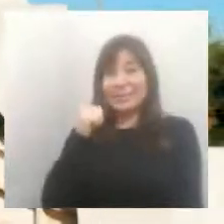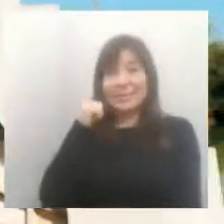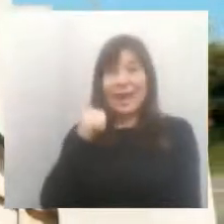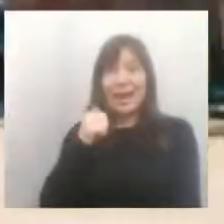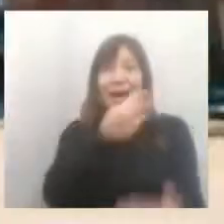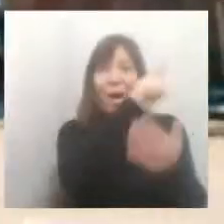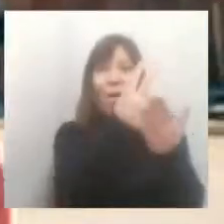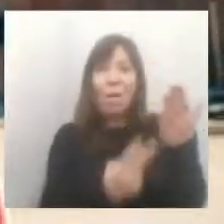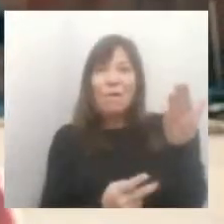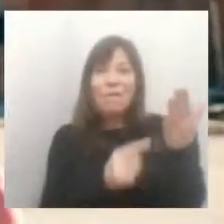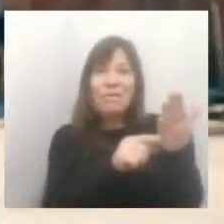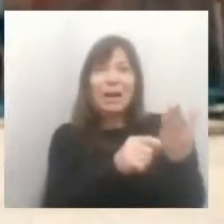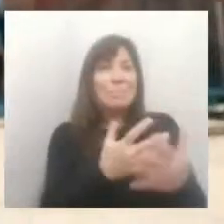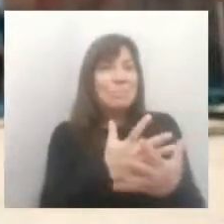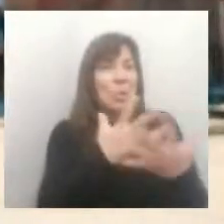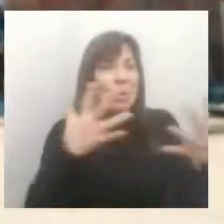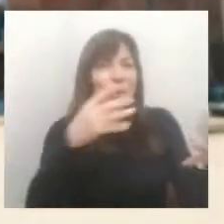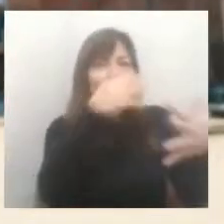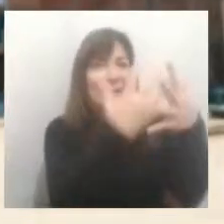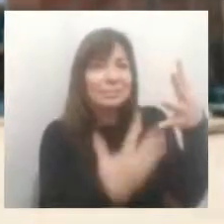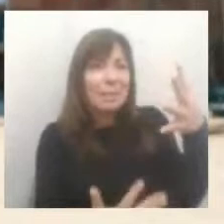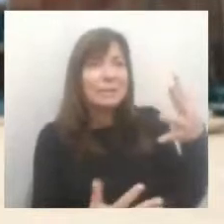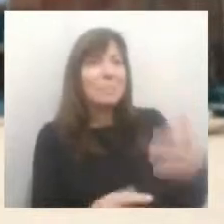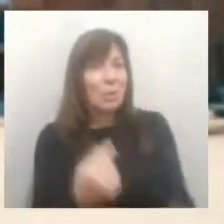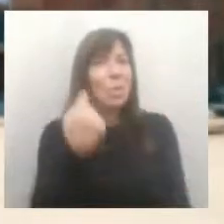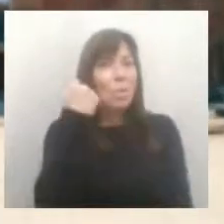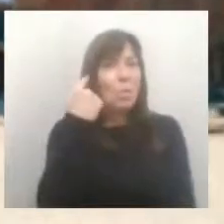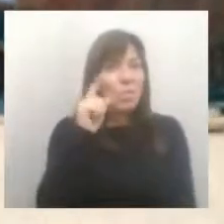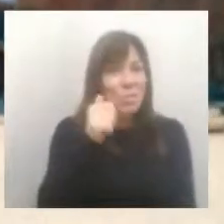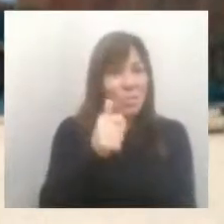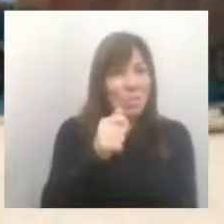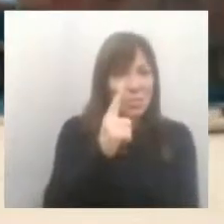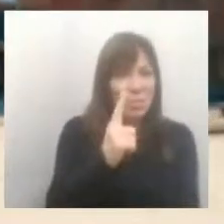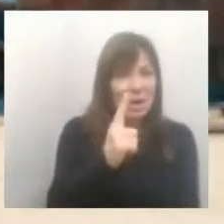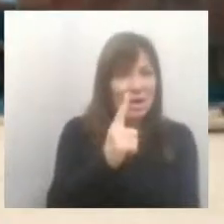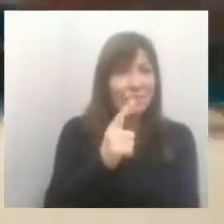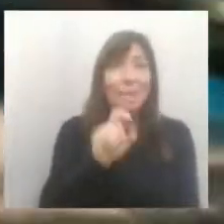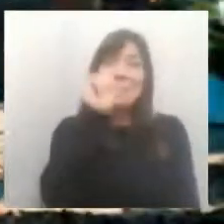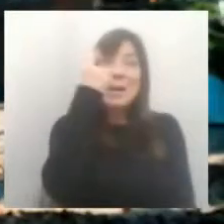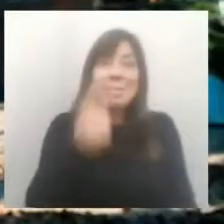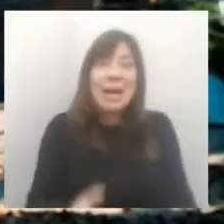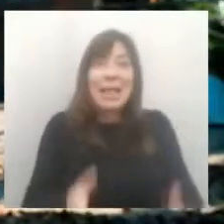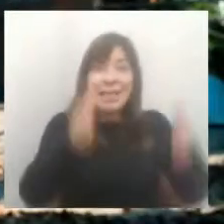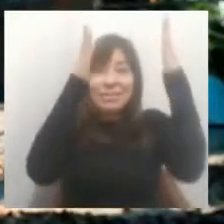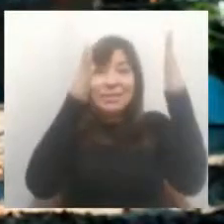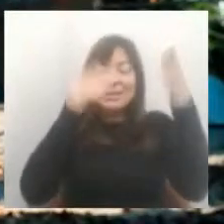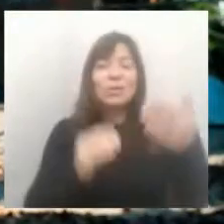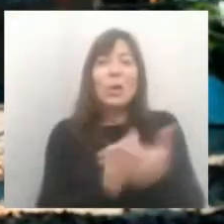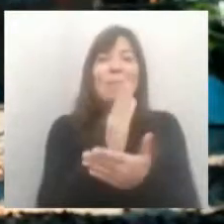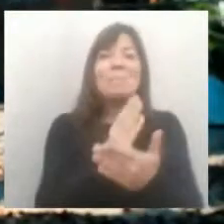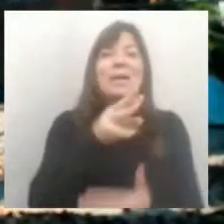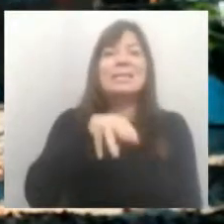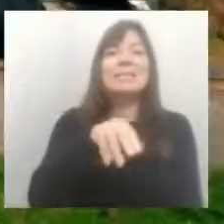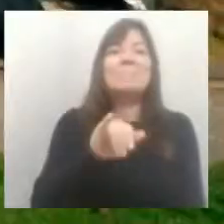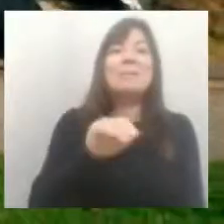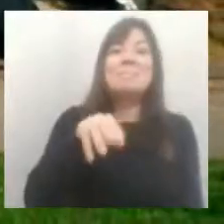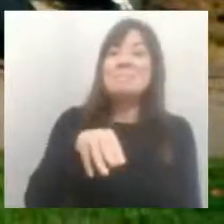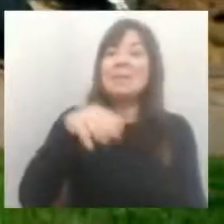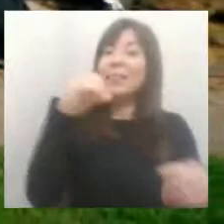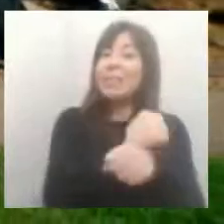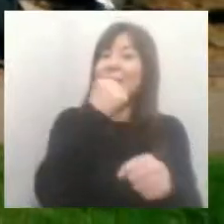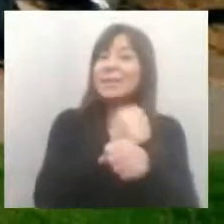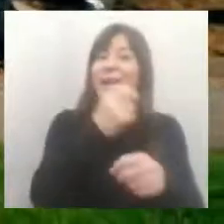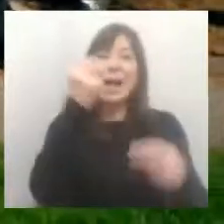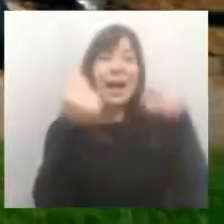en su interior. Este es el primer edificio con el que nace el MIM, el taller de la creación. Y